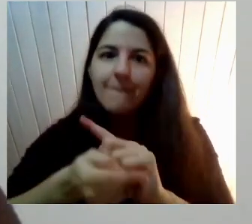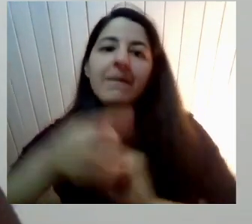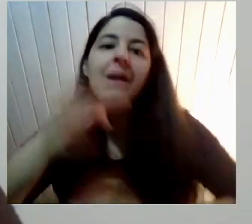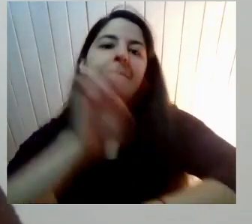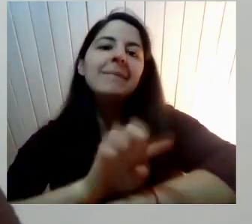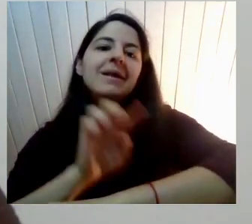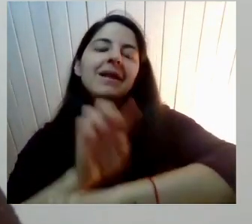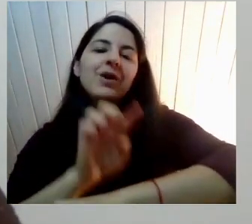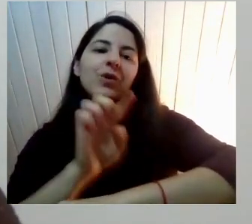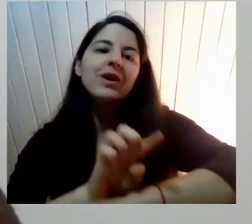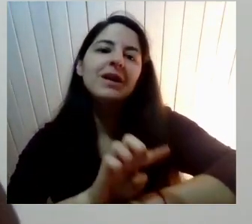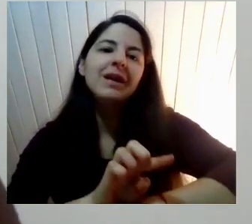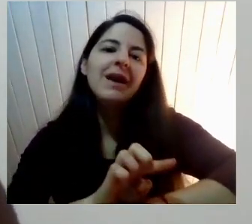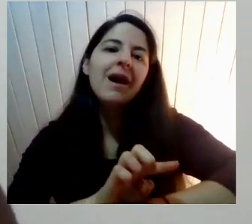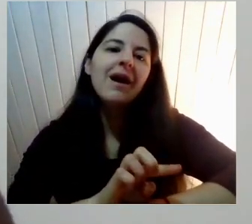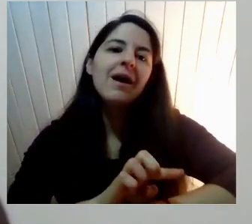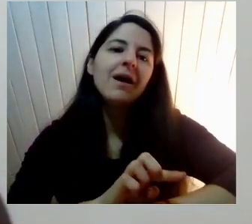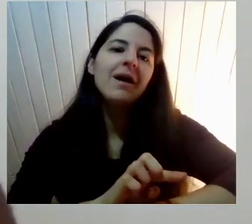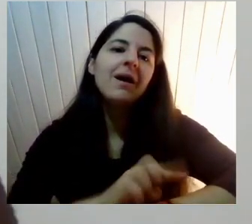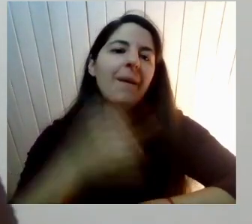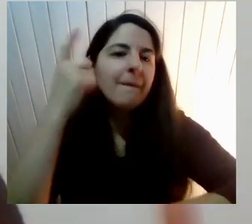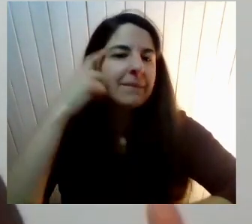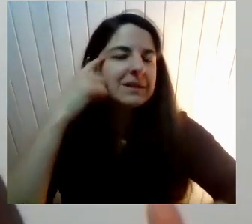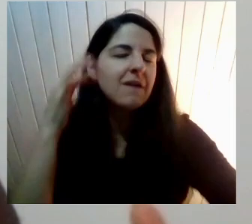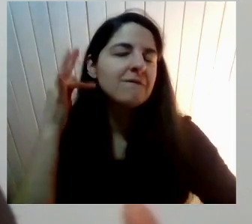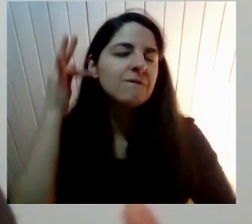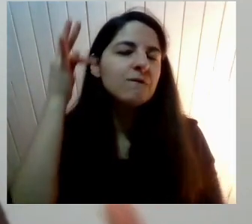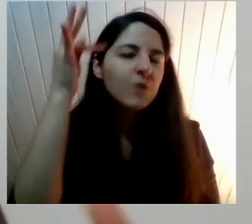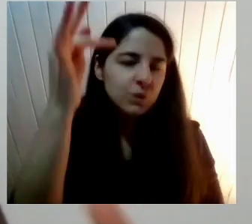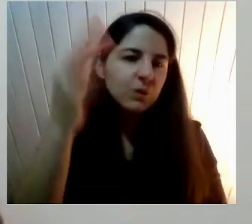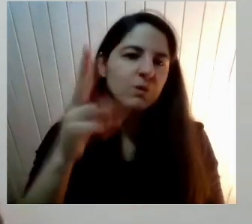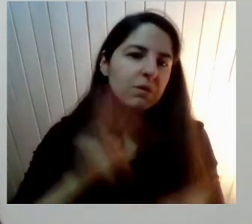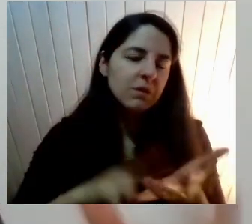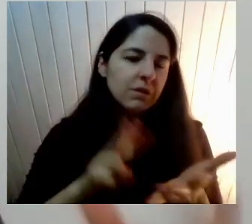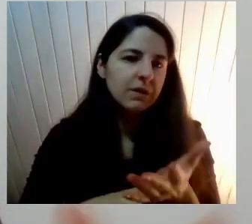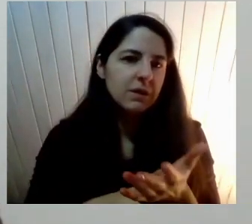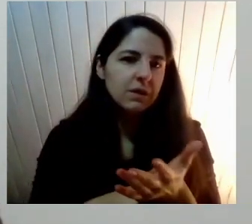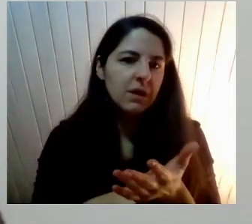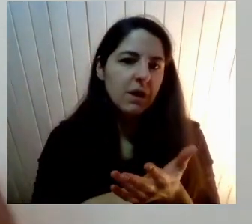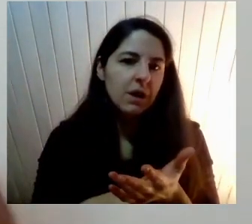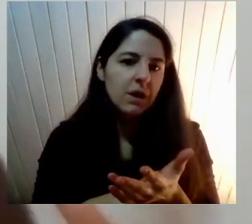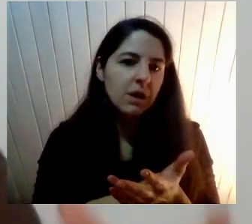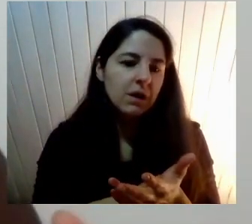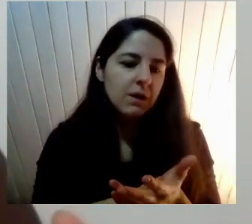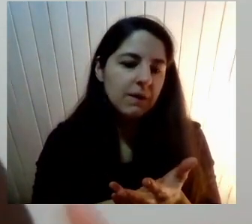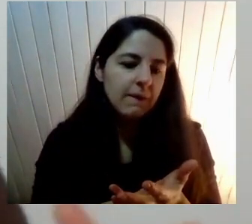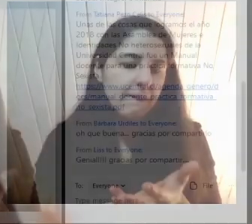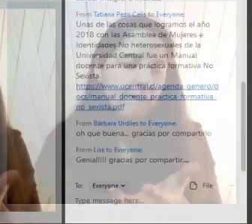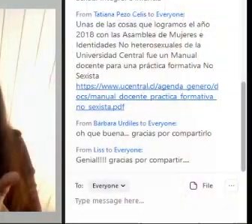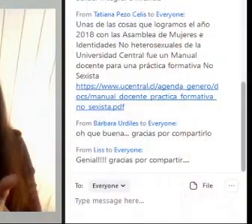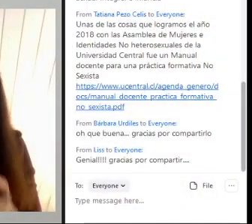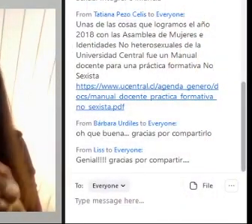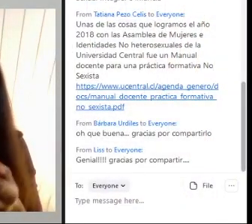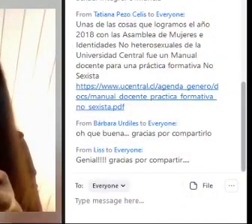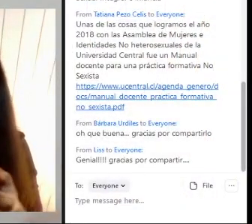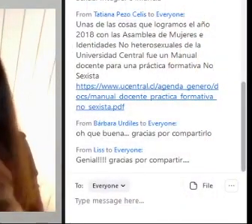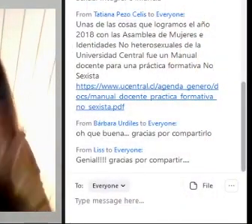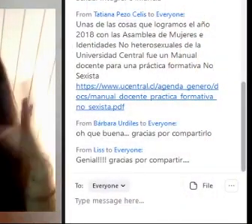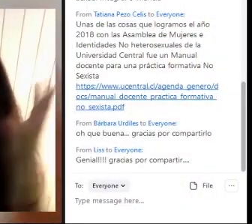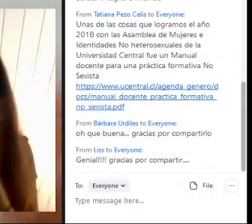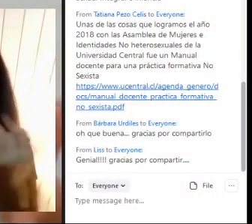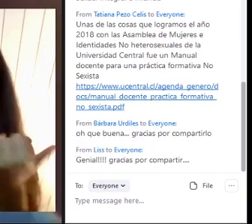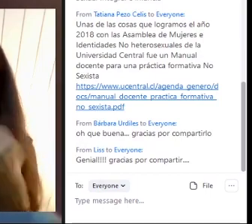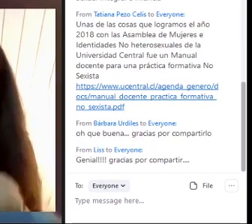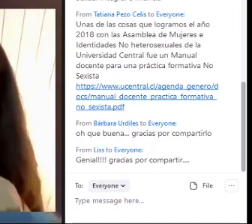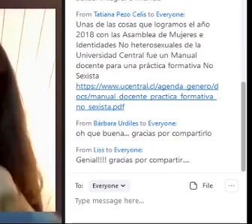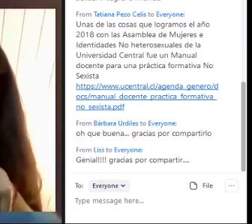pedagogía Que nos permita Pensar en el futuro Hoy día estamos En un momento Como se ha dicho Mucho Medio distópico Cierto Donde parece Que no hay esperanza